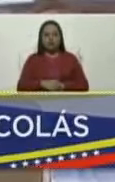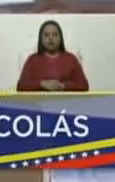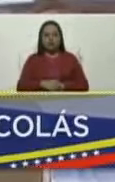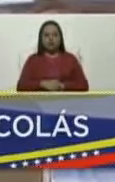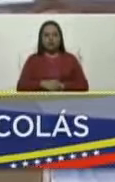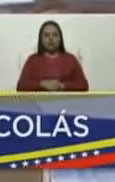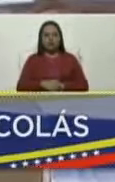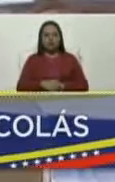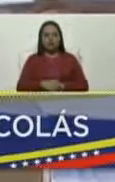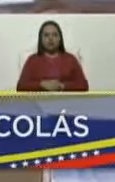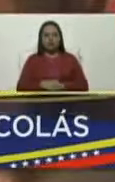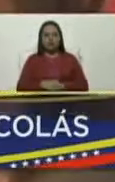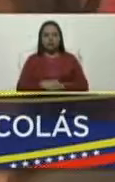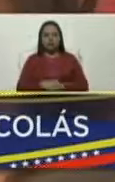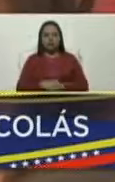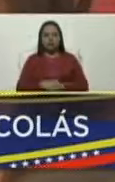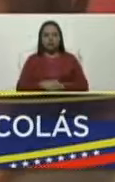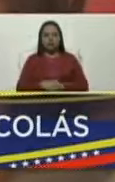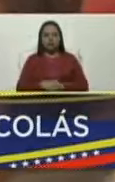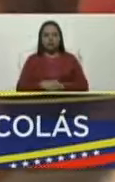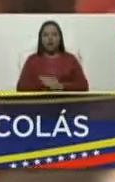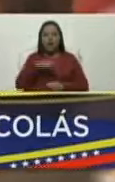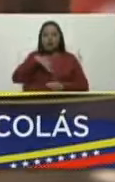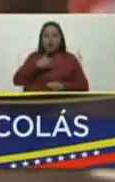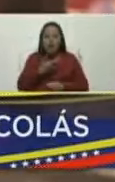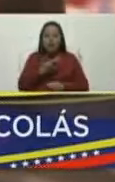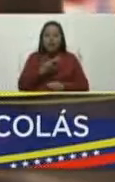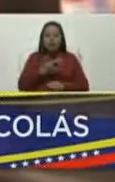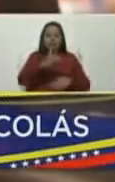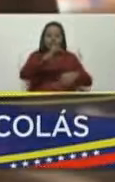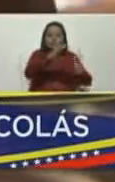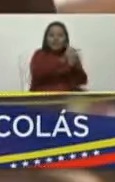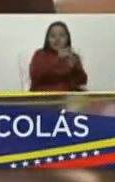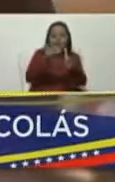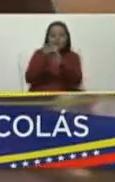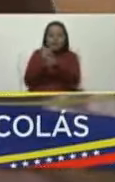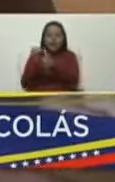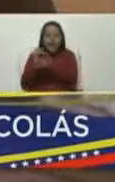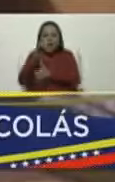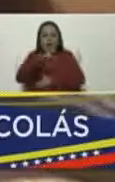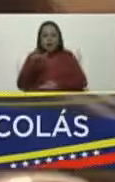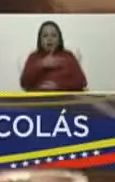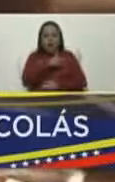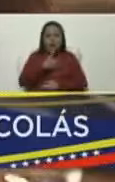Para tocar al que quiere y puede,